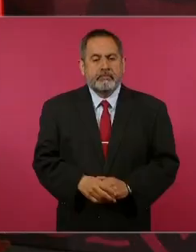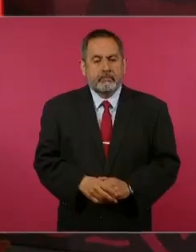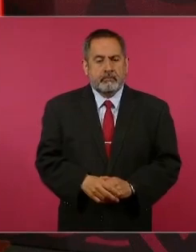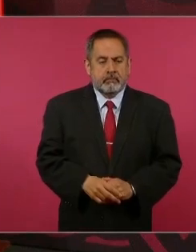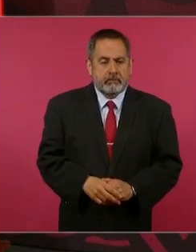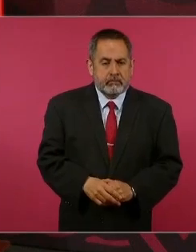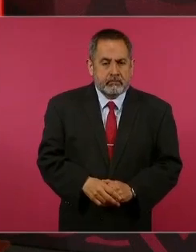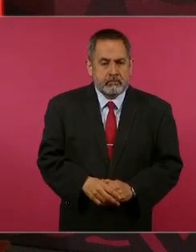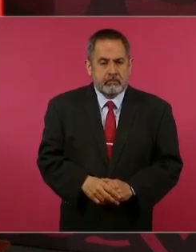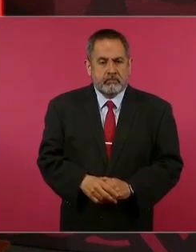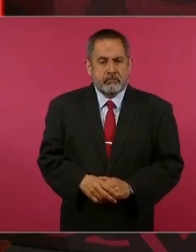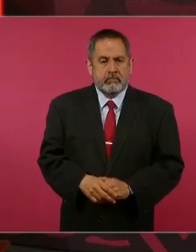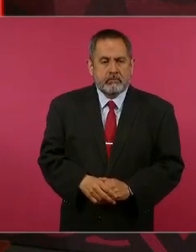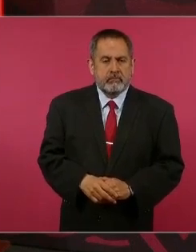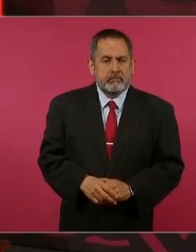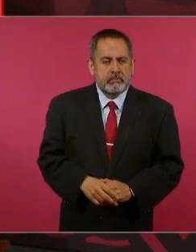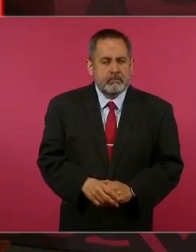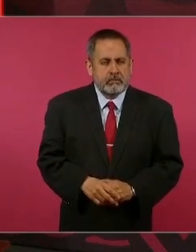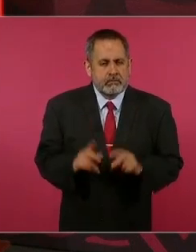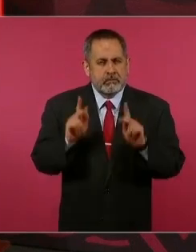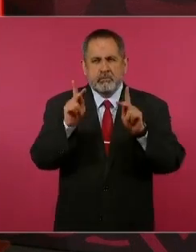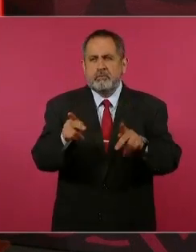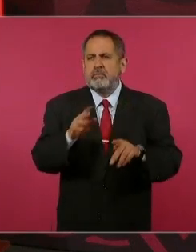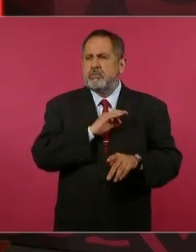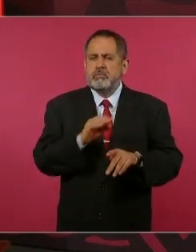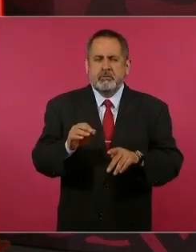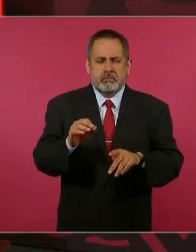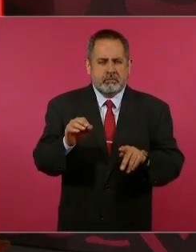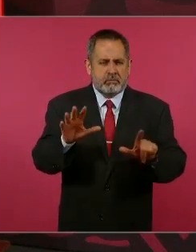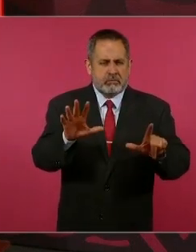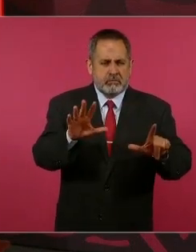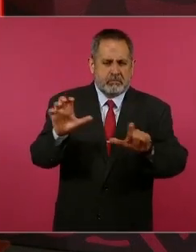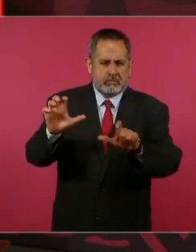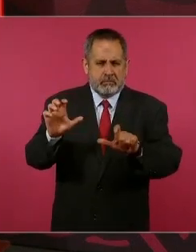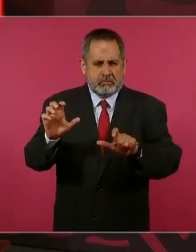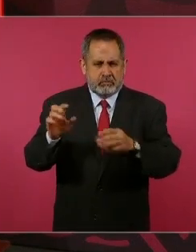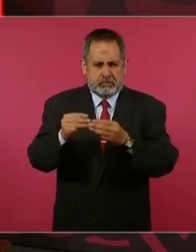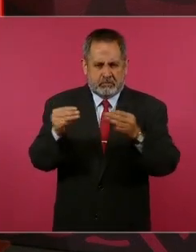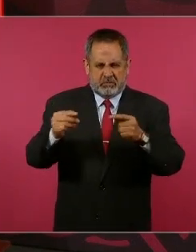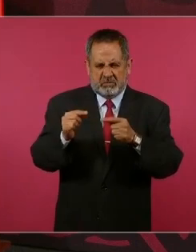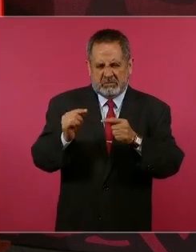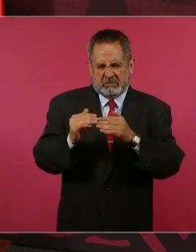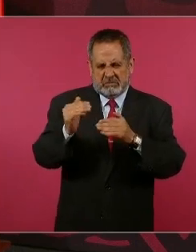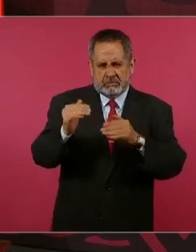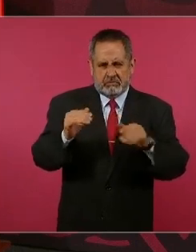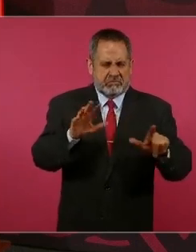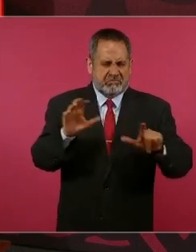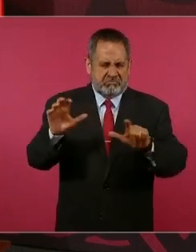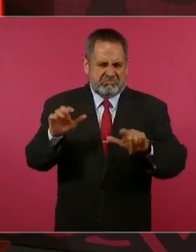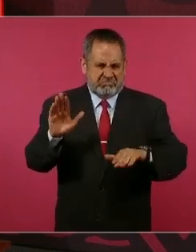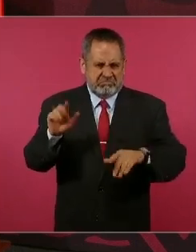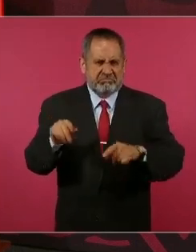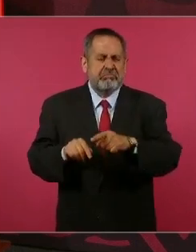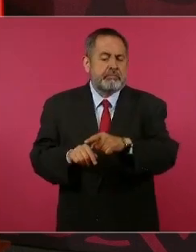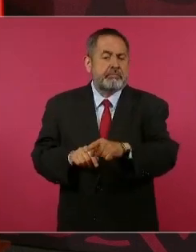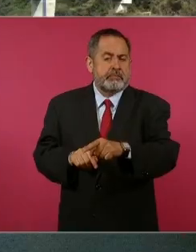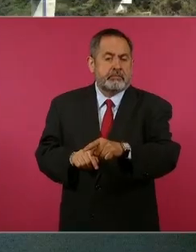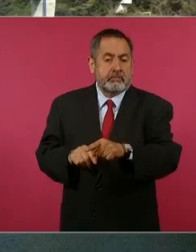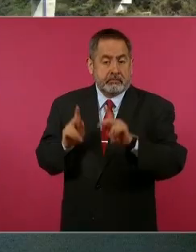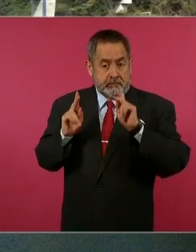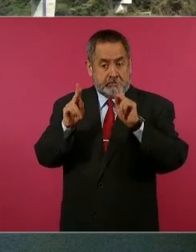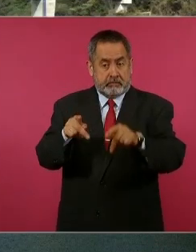Pero va a ser un puente, son un poco más de 700 metros. Y este puente